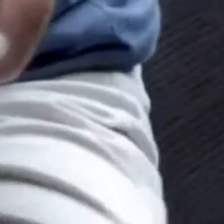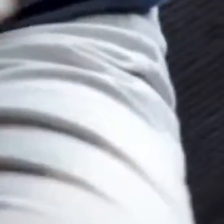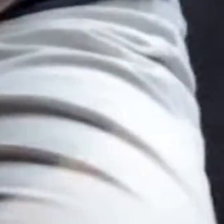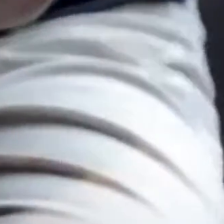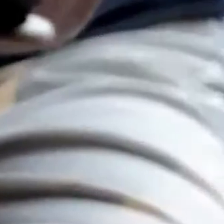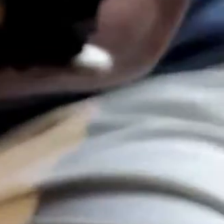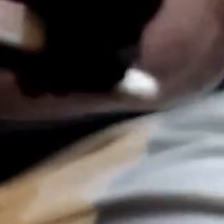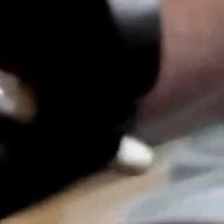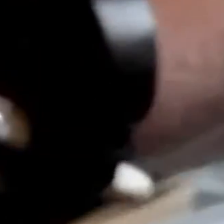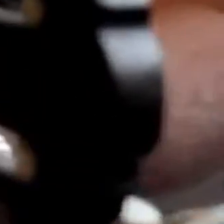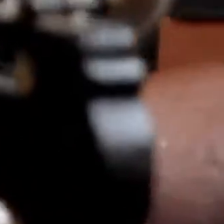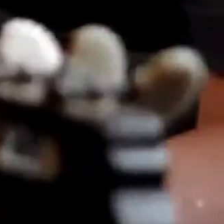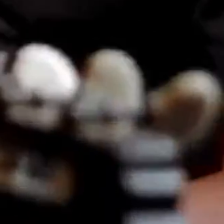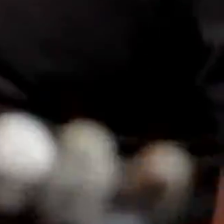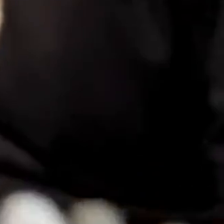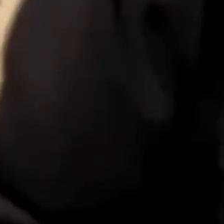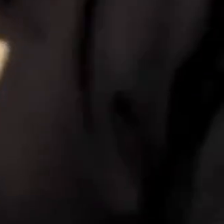voy a contar?